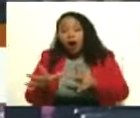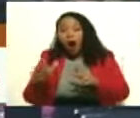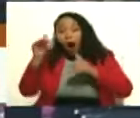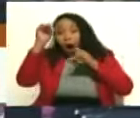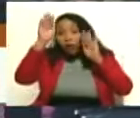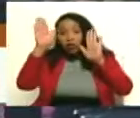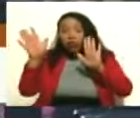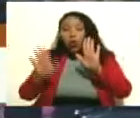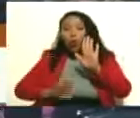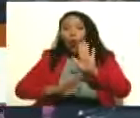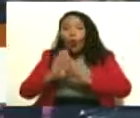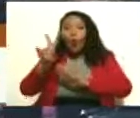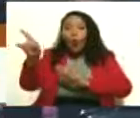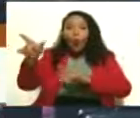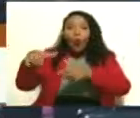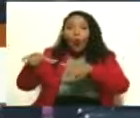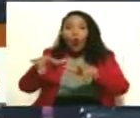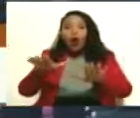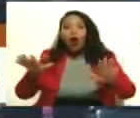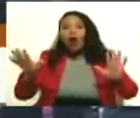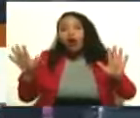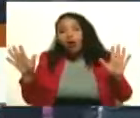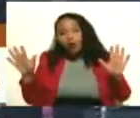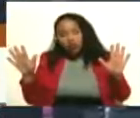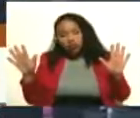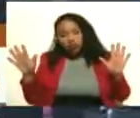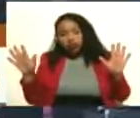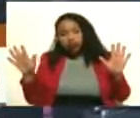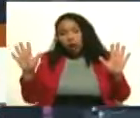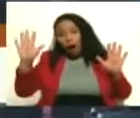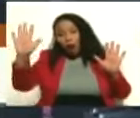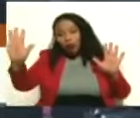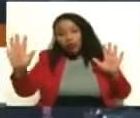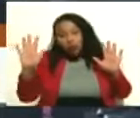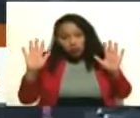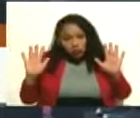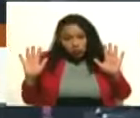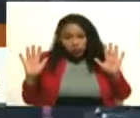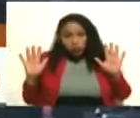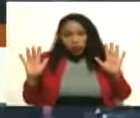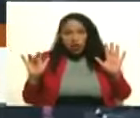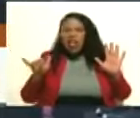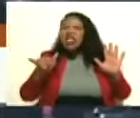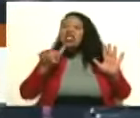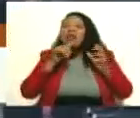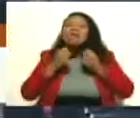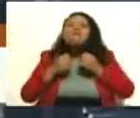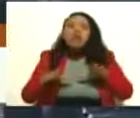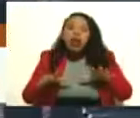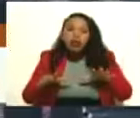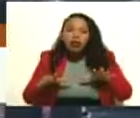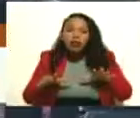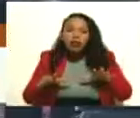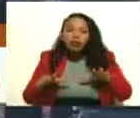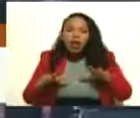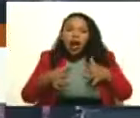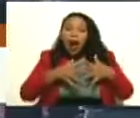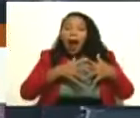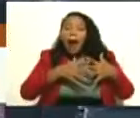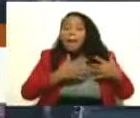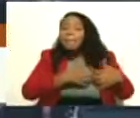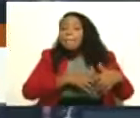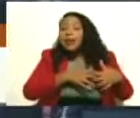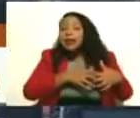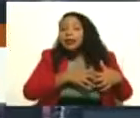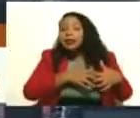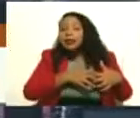atender el desarrollo de esa zona. Es eso. ¿Quién pierde ahí? Pierden las transnacionales,